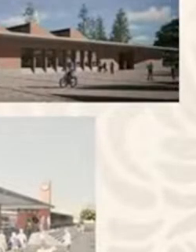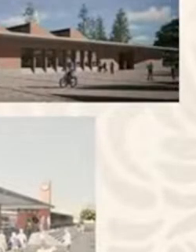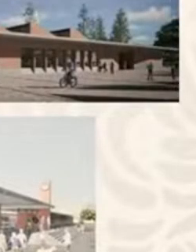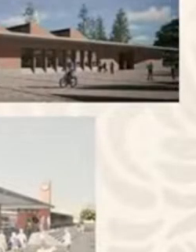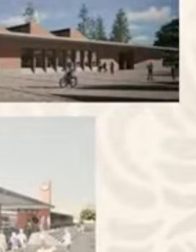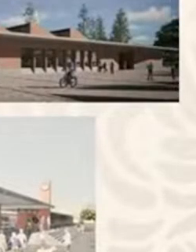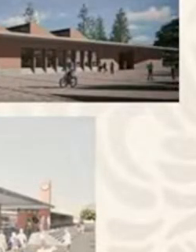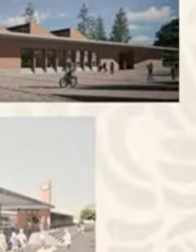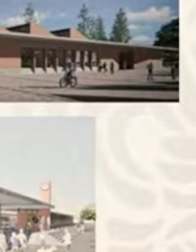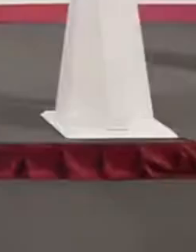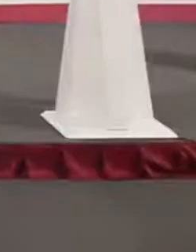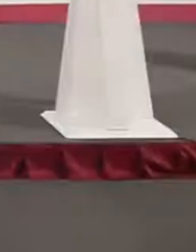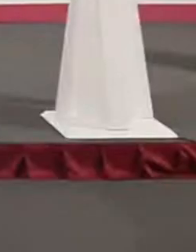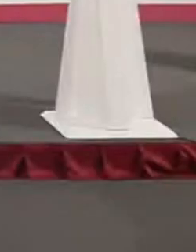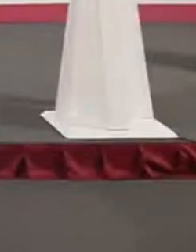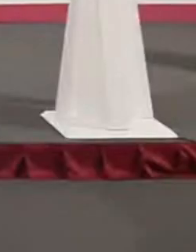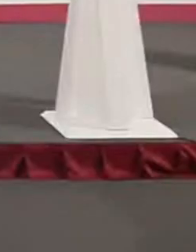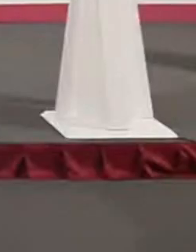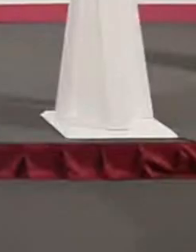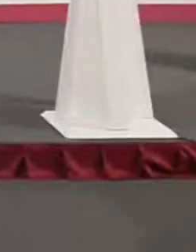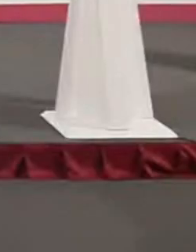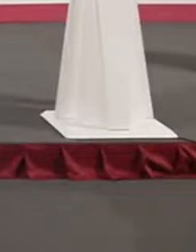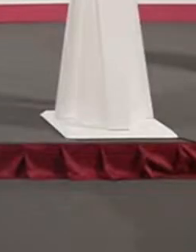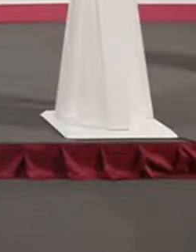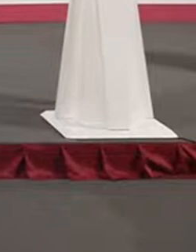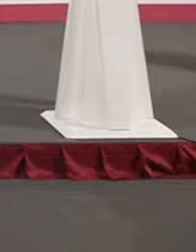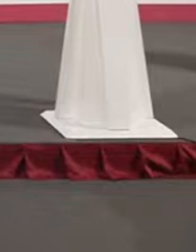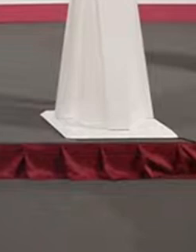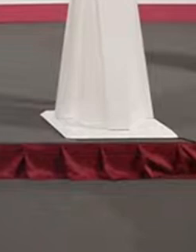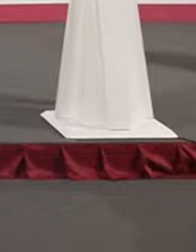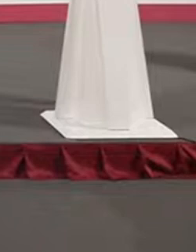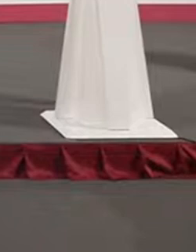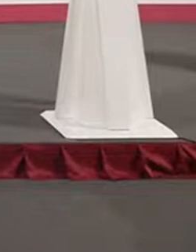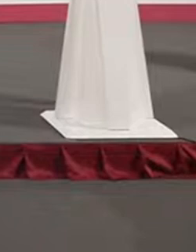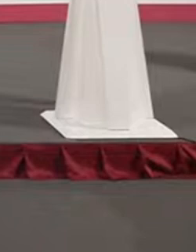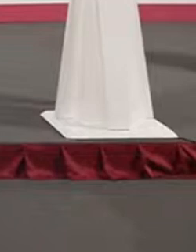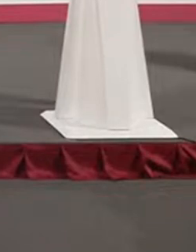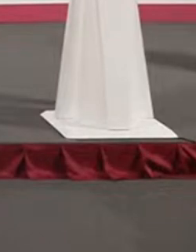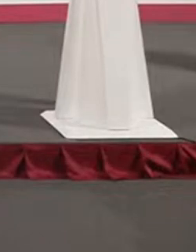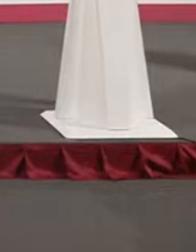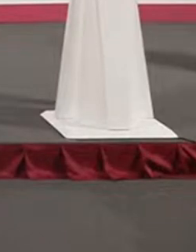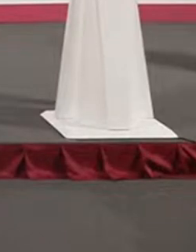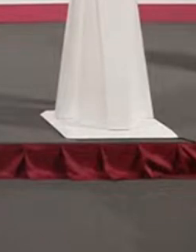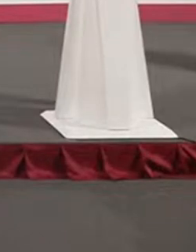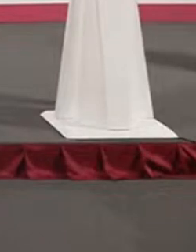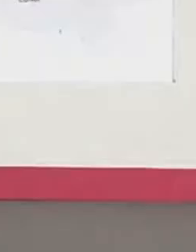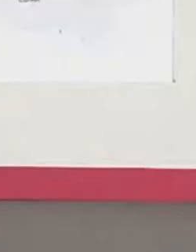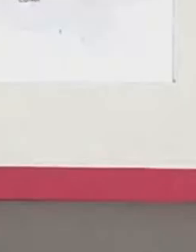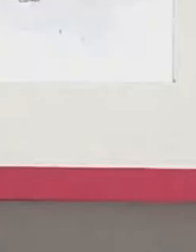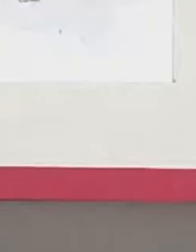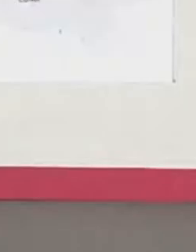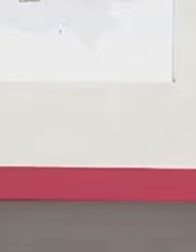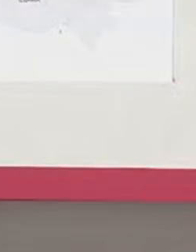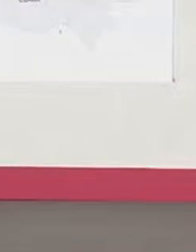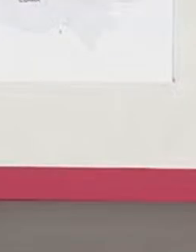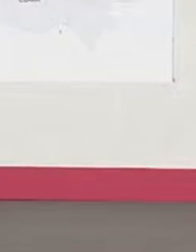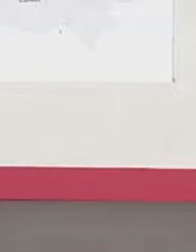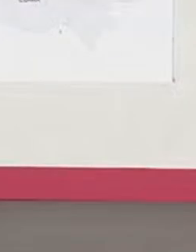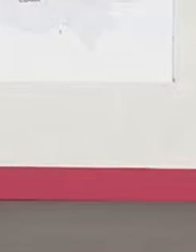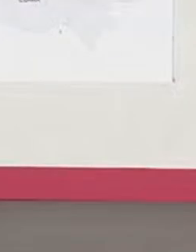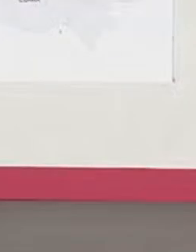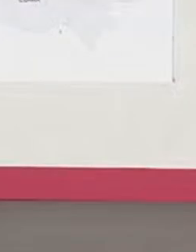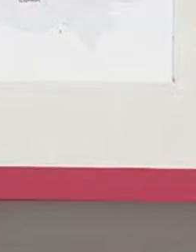todo. Para que... Todas las fases. A ver, para atrás, por favor. Fase 2 es Querétaro, San Luis